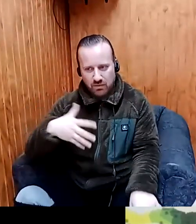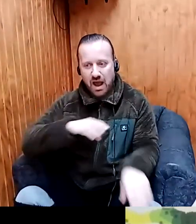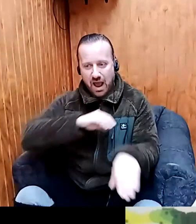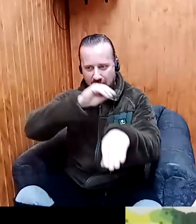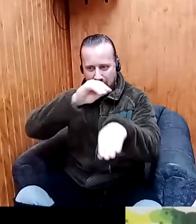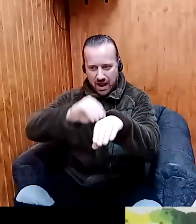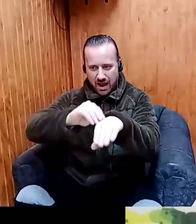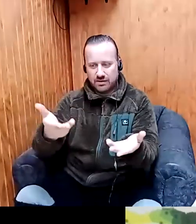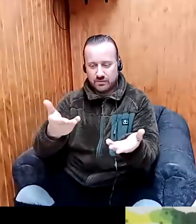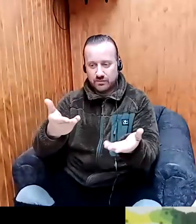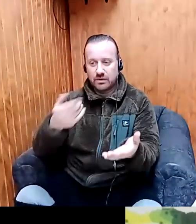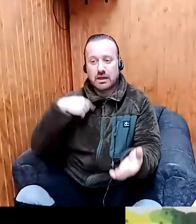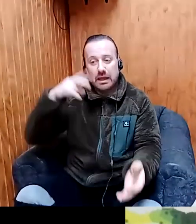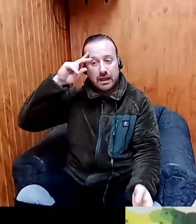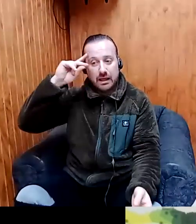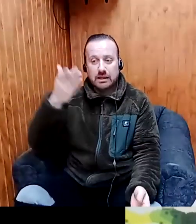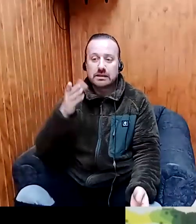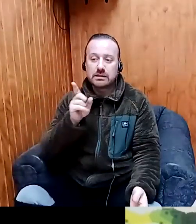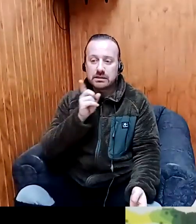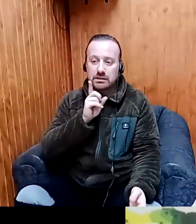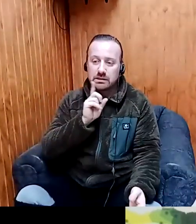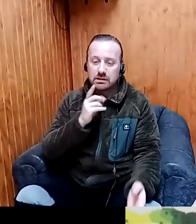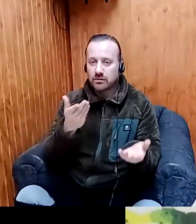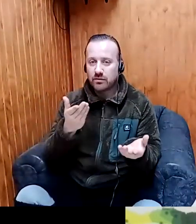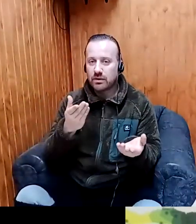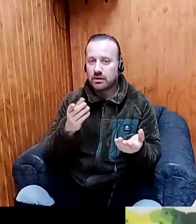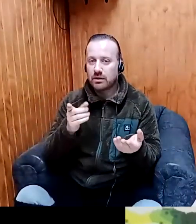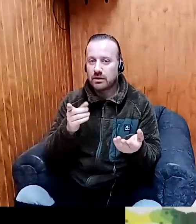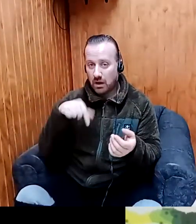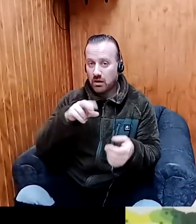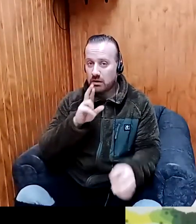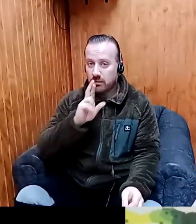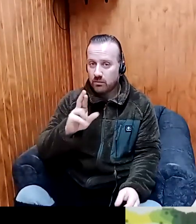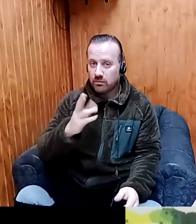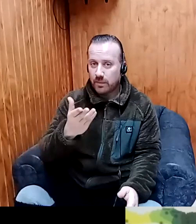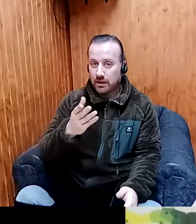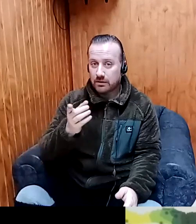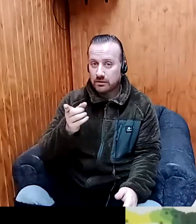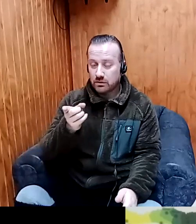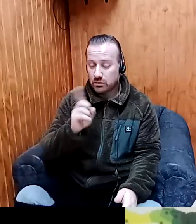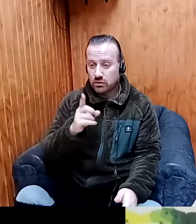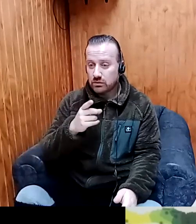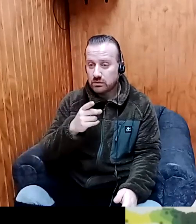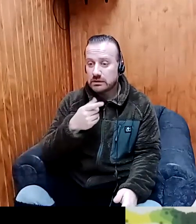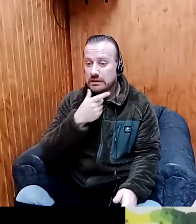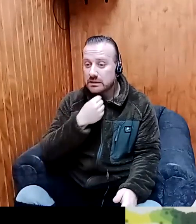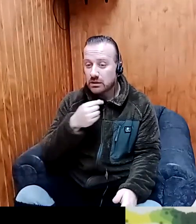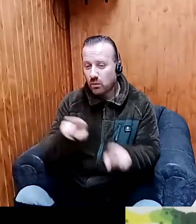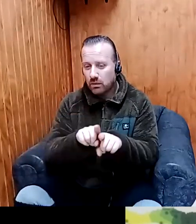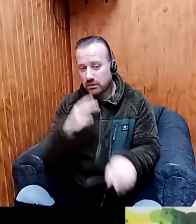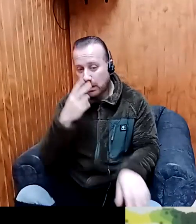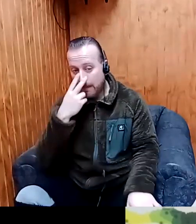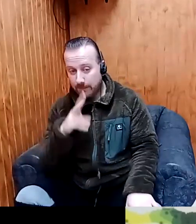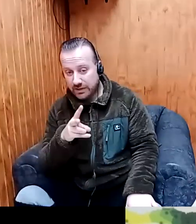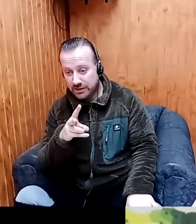esta propuesta tiene sus... la que yo he presentado, ¿eh? Ahora responderé, ¿eh? Pero que lo que no quiero que se plantee tampoco es como, mira, viene a